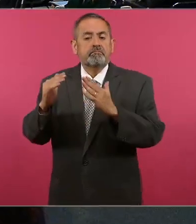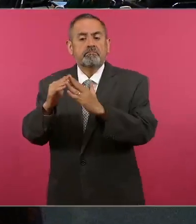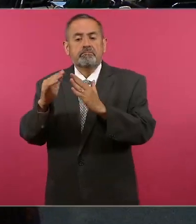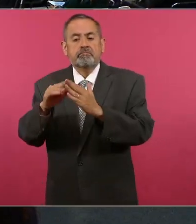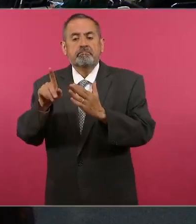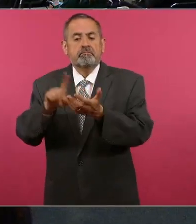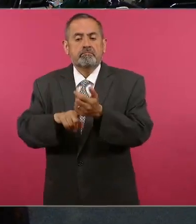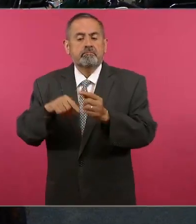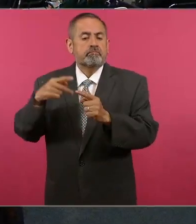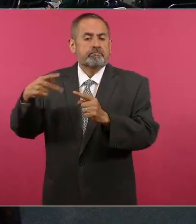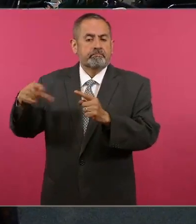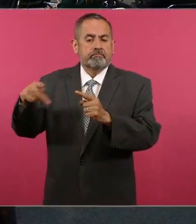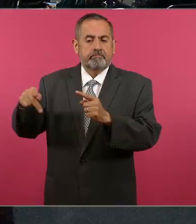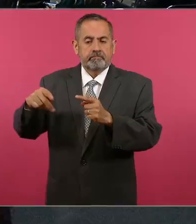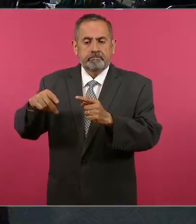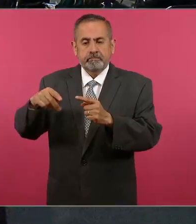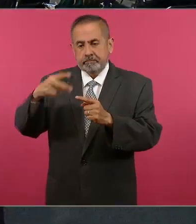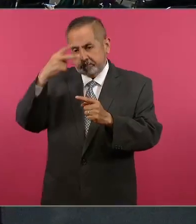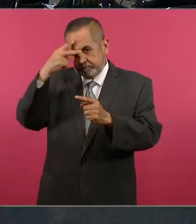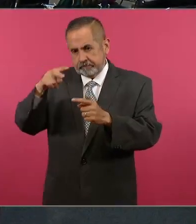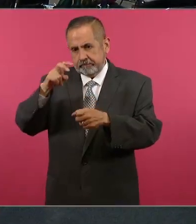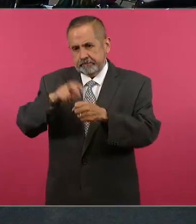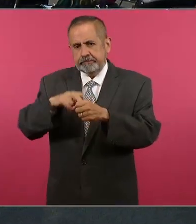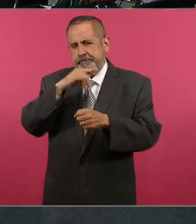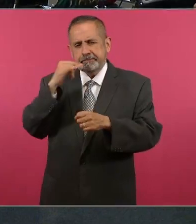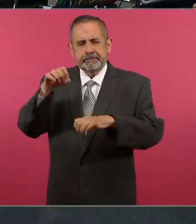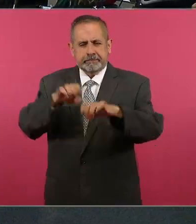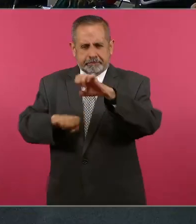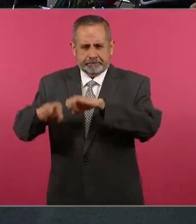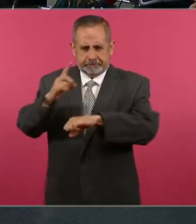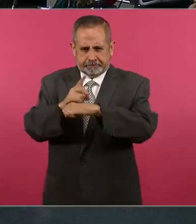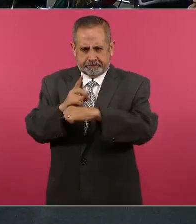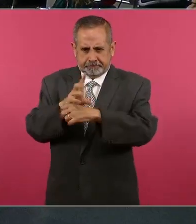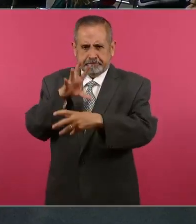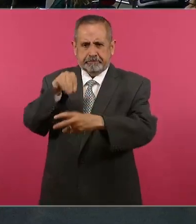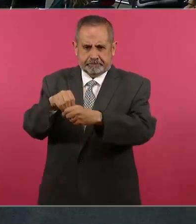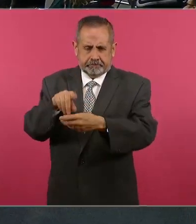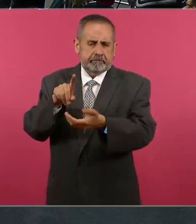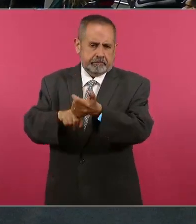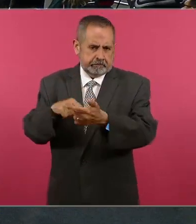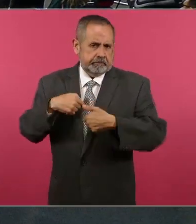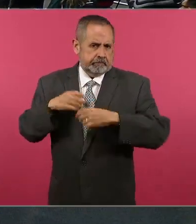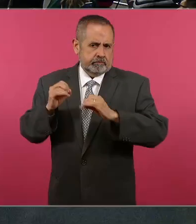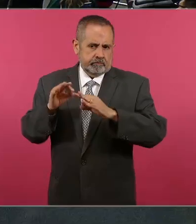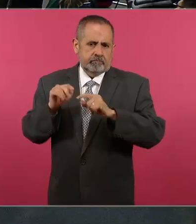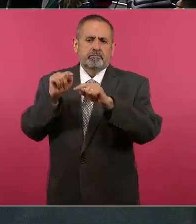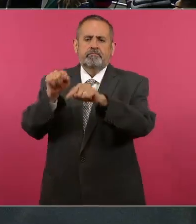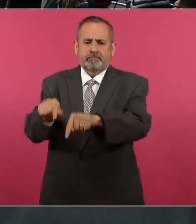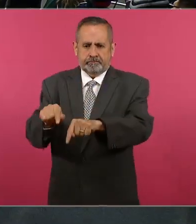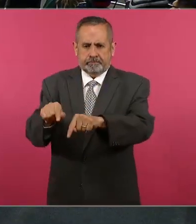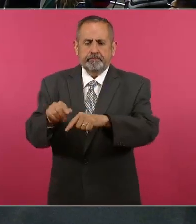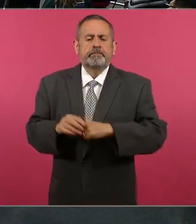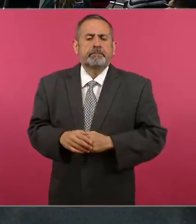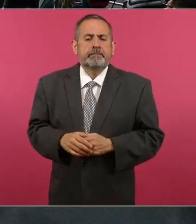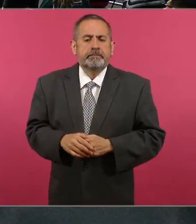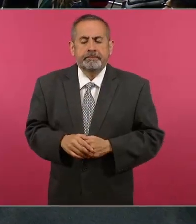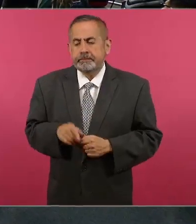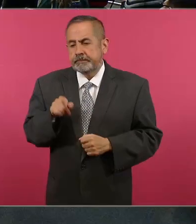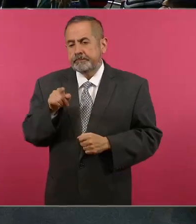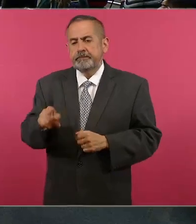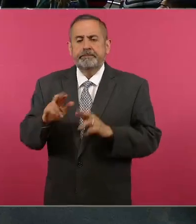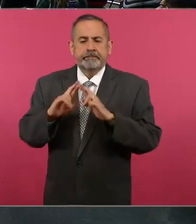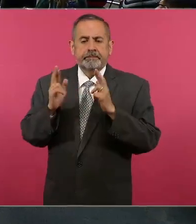de México en Chile, en la embajada, y vamos a tener una